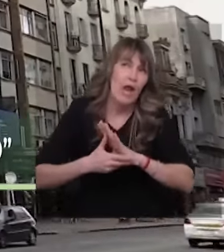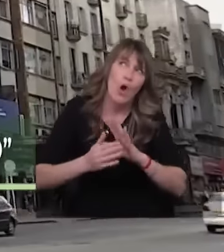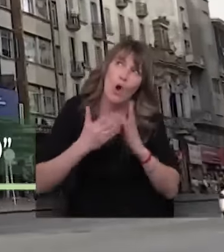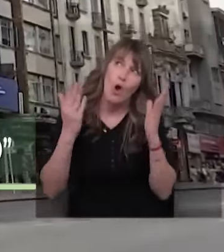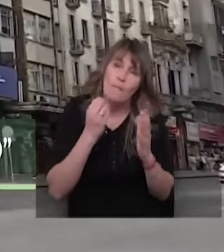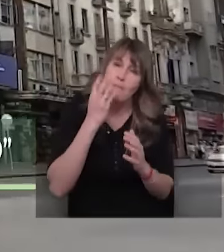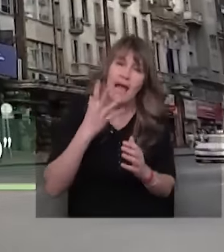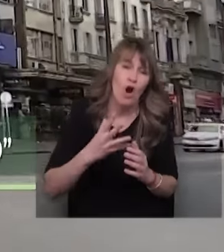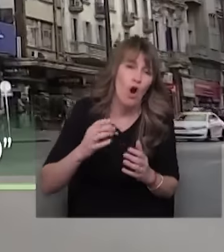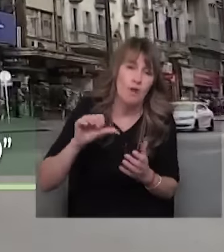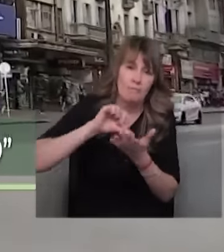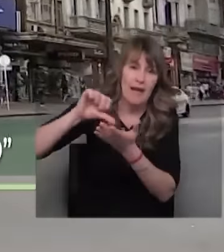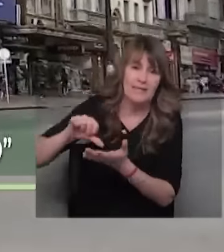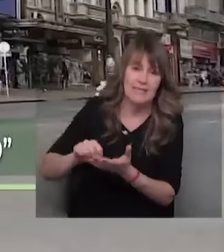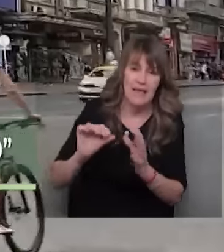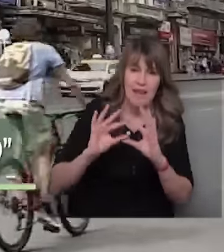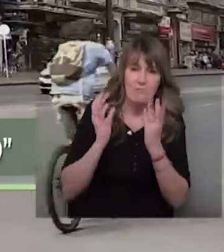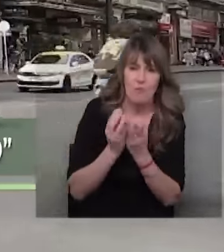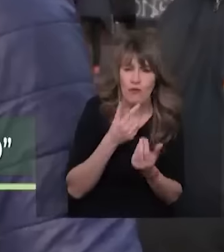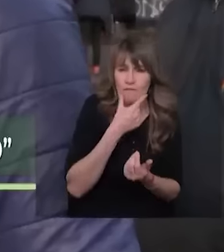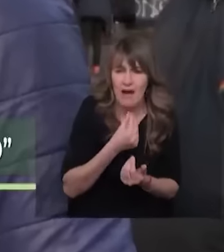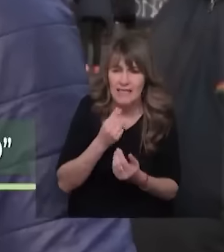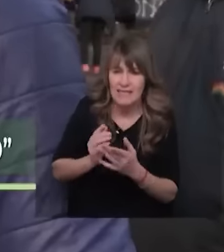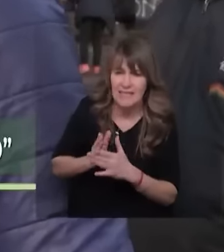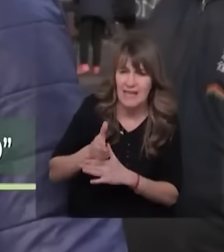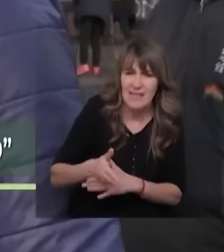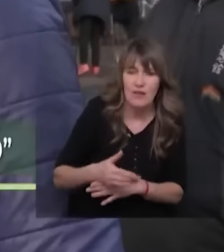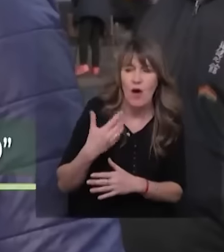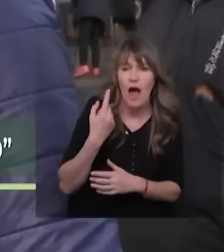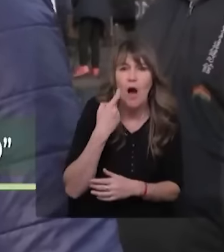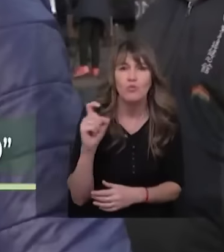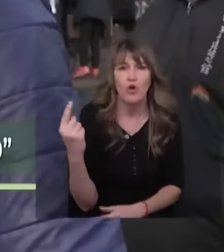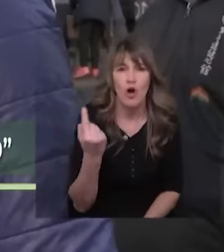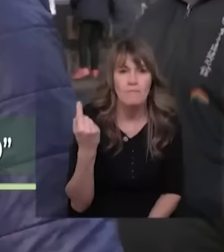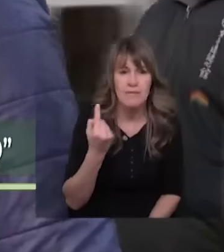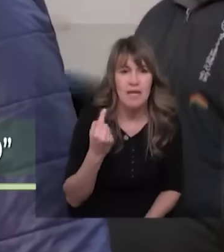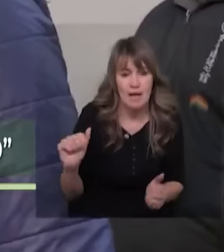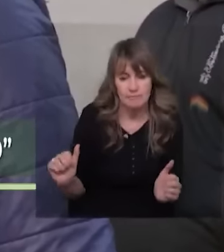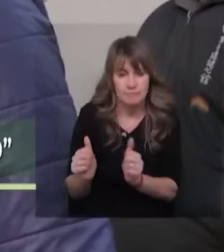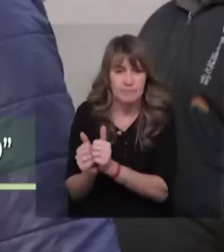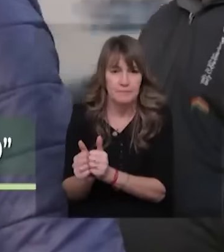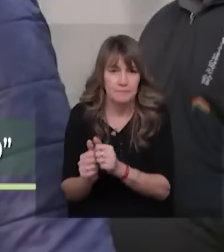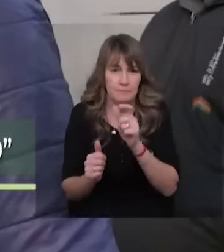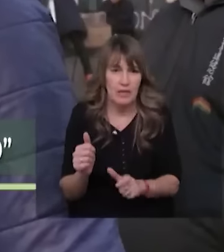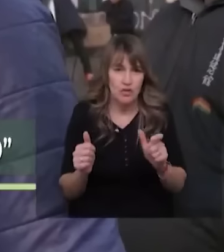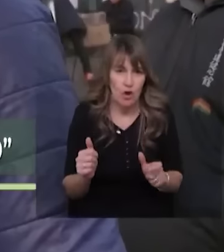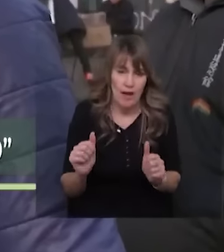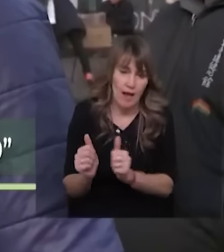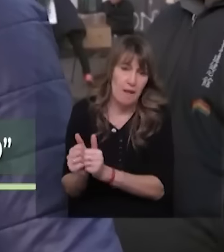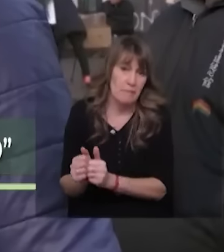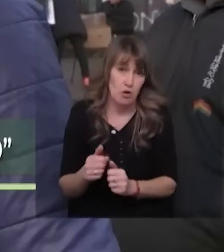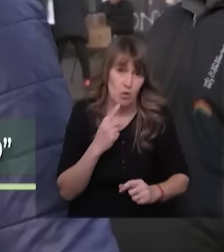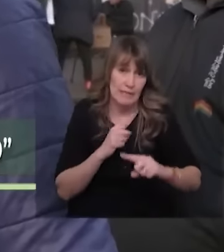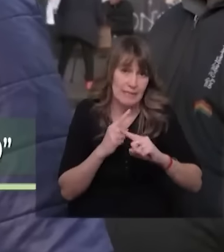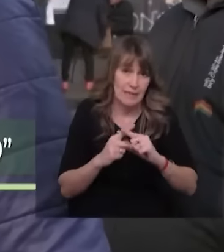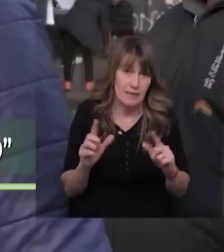de facilitador de autonomía y personas que hayan en el aula para asistir a estas personas con discapacidad pero no existe entonces